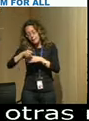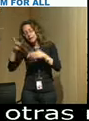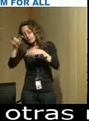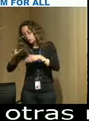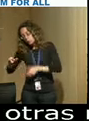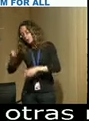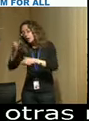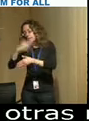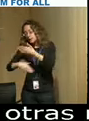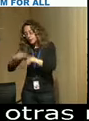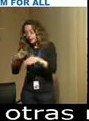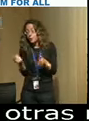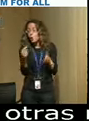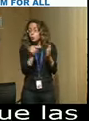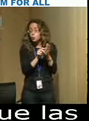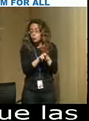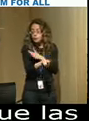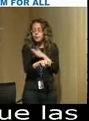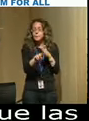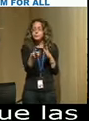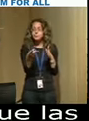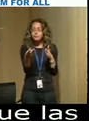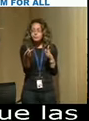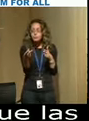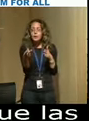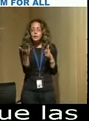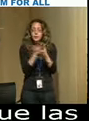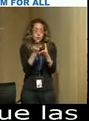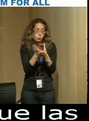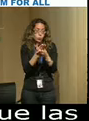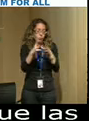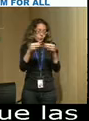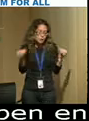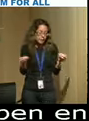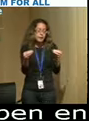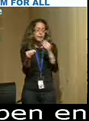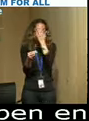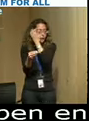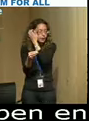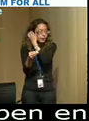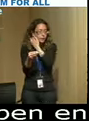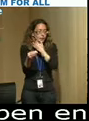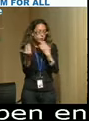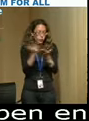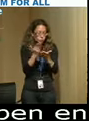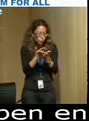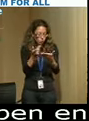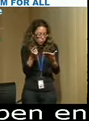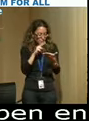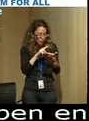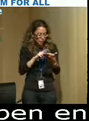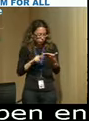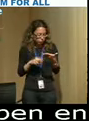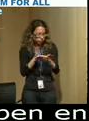proceso. Desde un punto de vista académico, cuando uno analiza los estudios que hay, no existen, aunque parezca mentira, no existen muchos estudios que